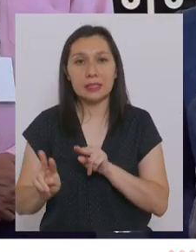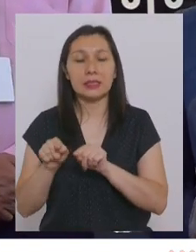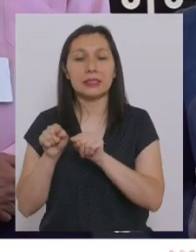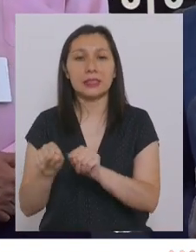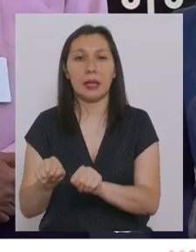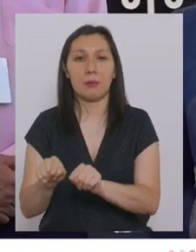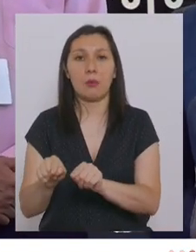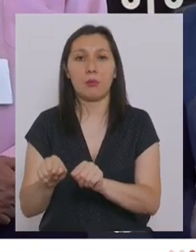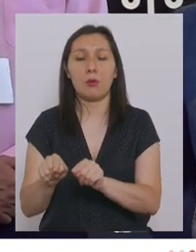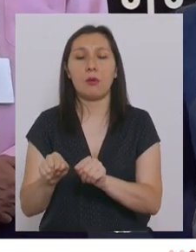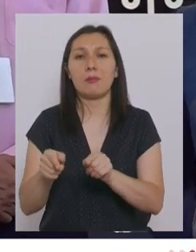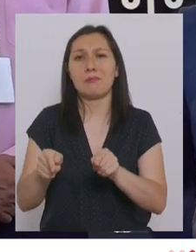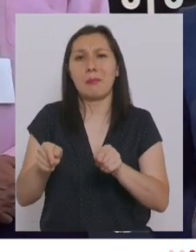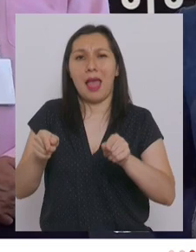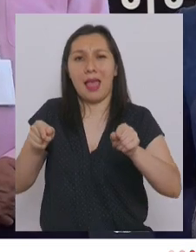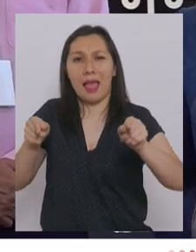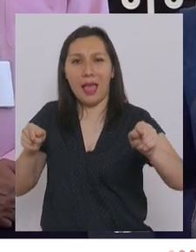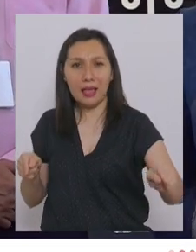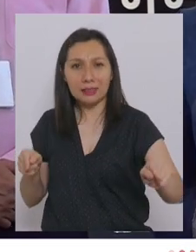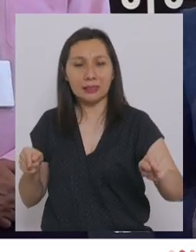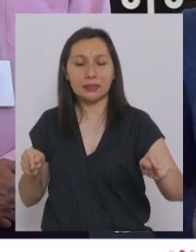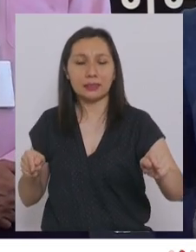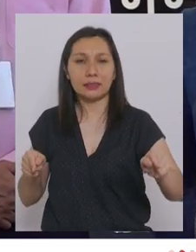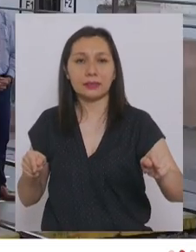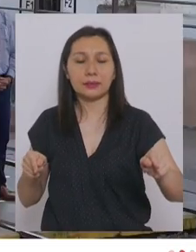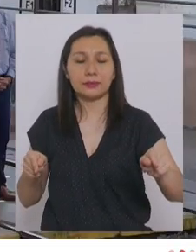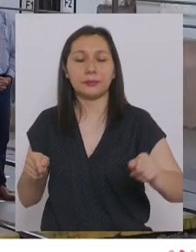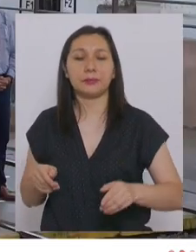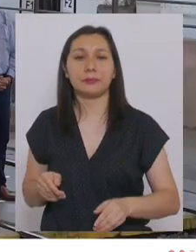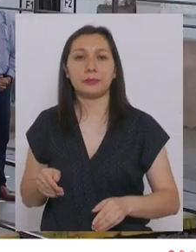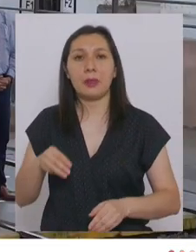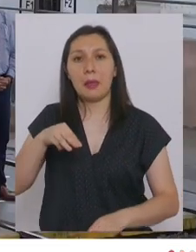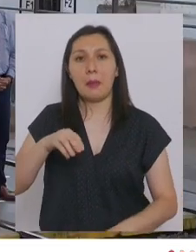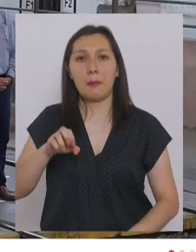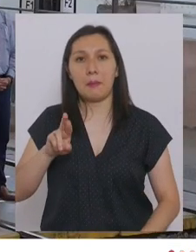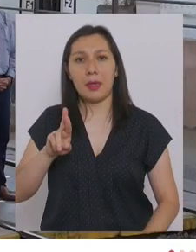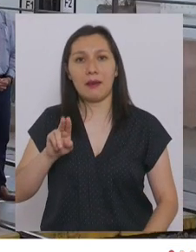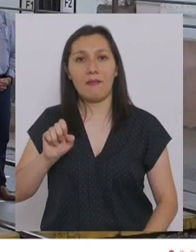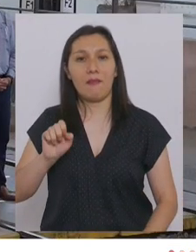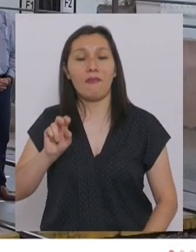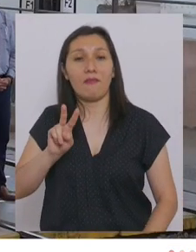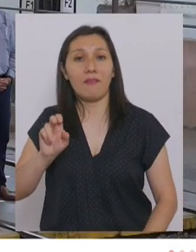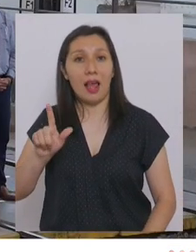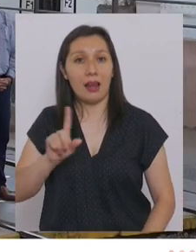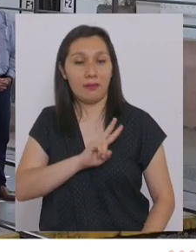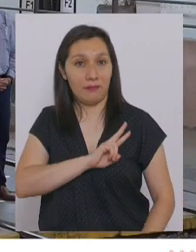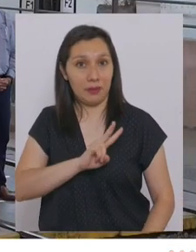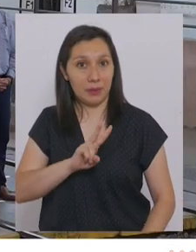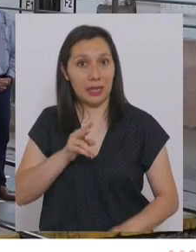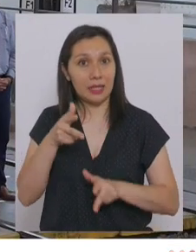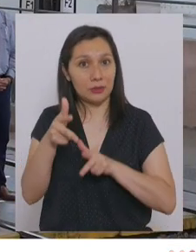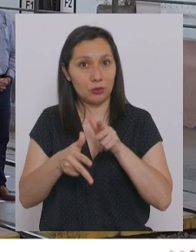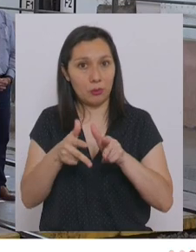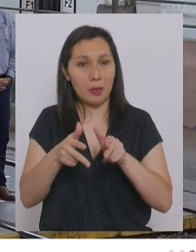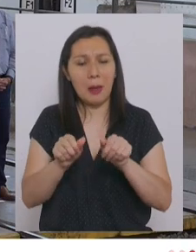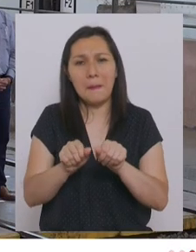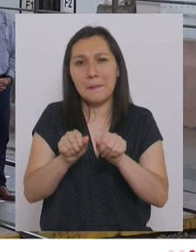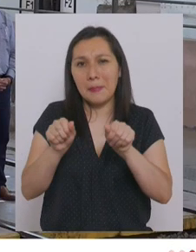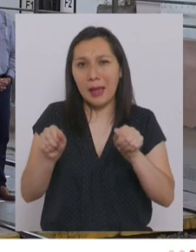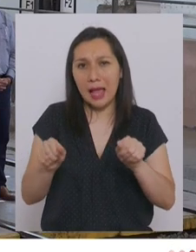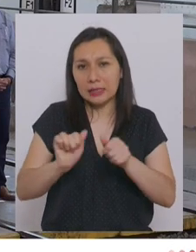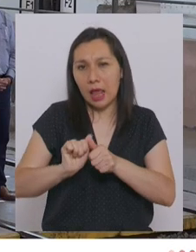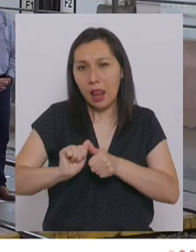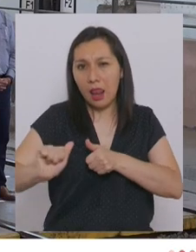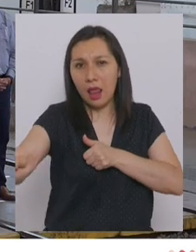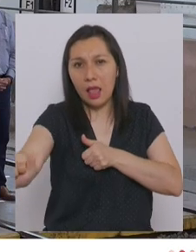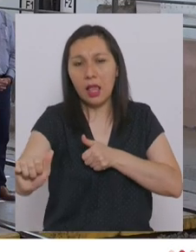una extensión de el Merval para que amplíe su